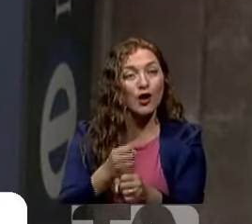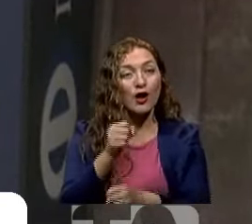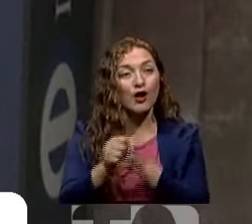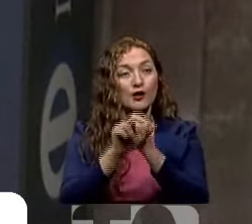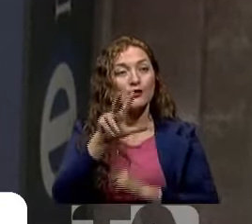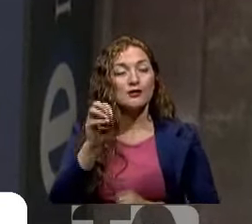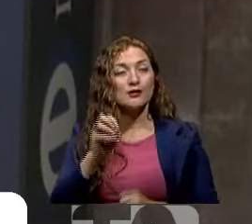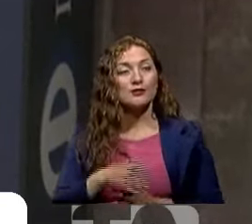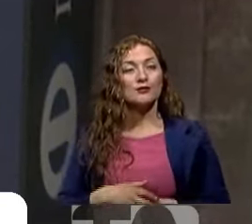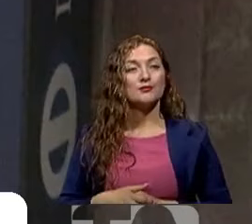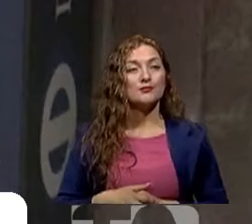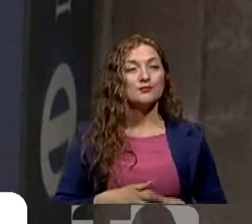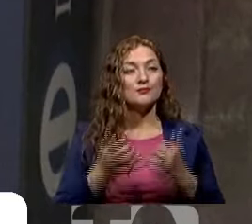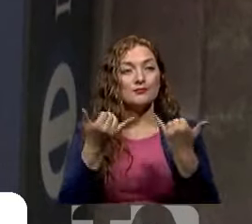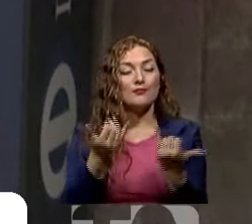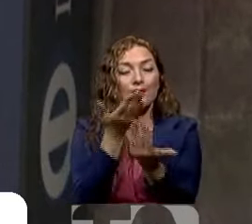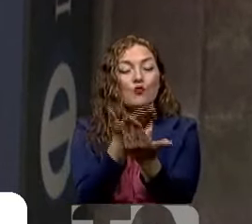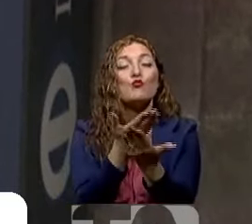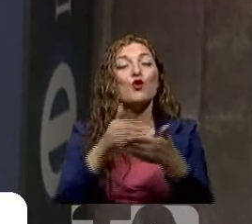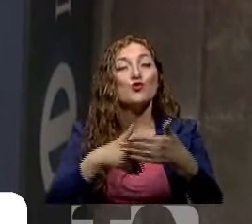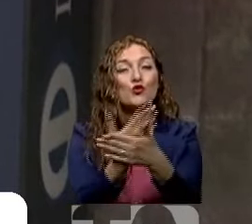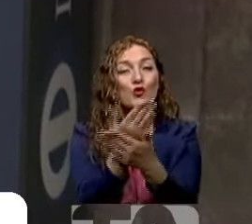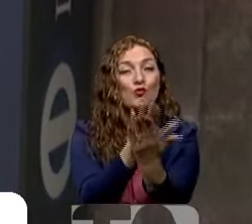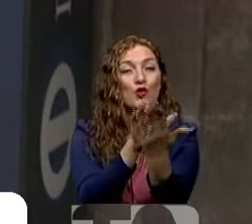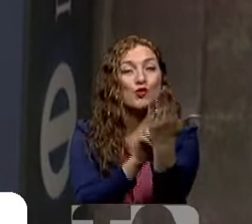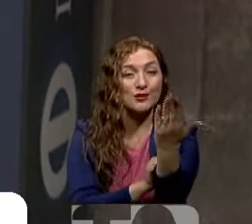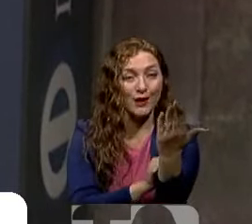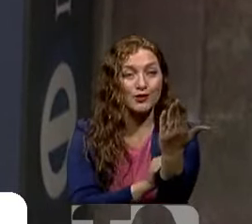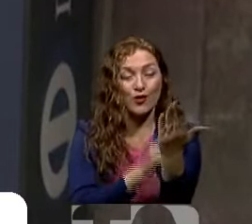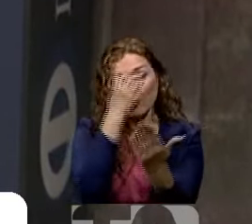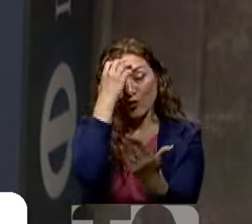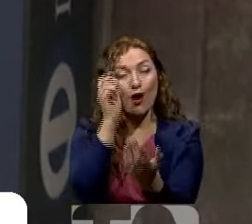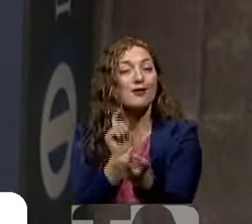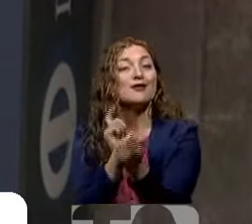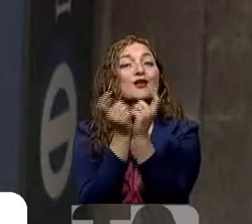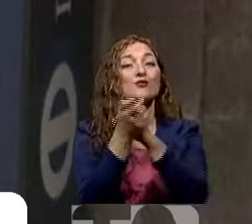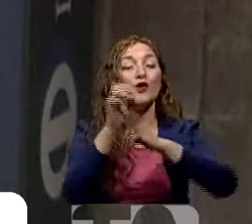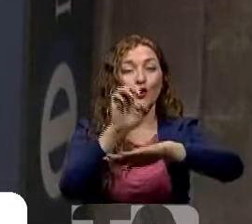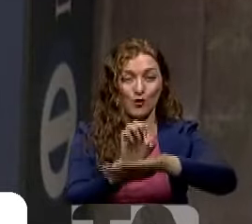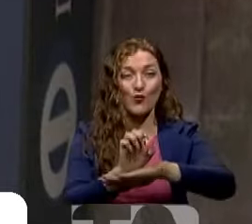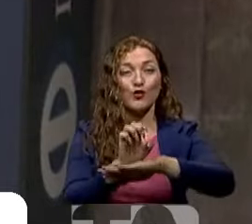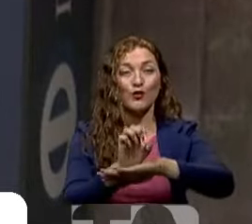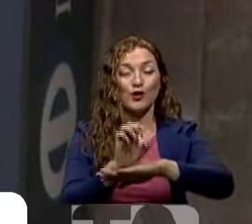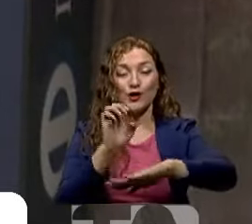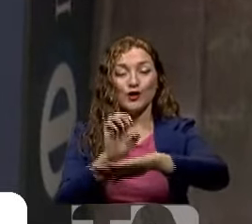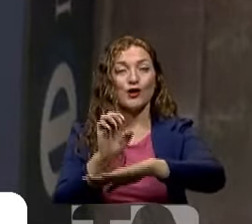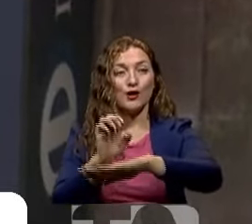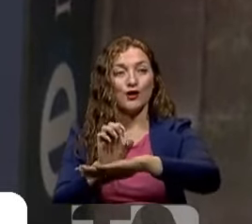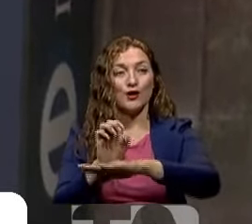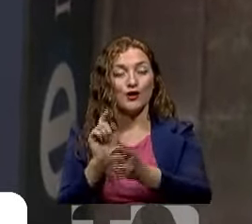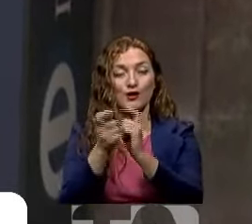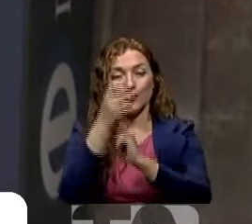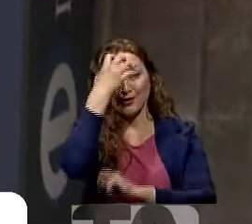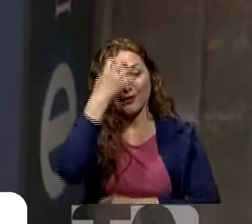30 años. Y ahora estamos presentando nuestro nuevo proyecto, que es transformar a la educación del Ecuador y al Ecuador transformando